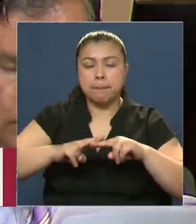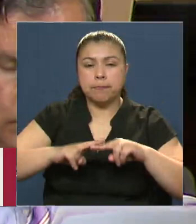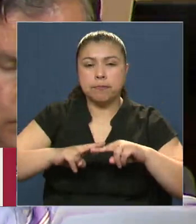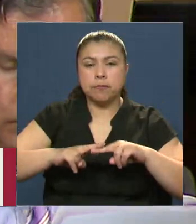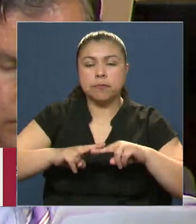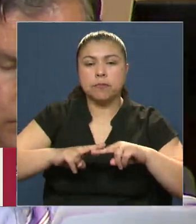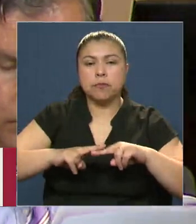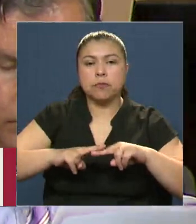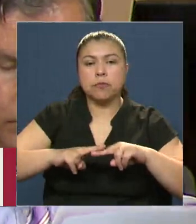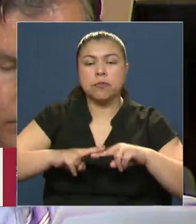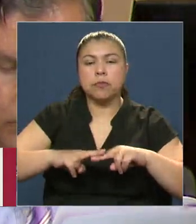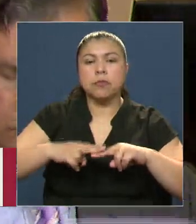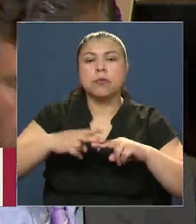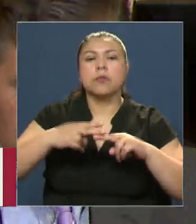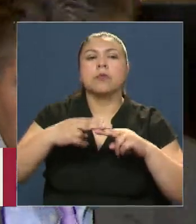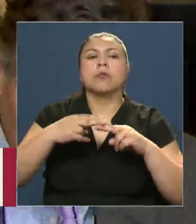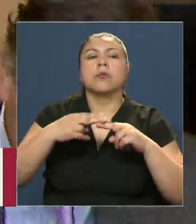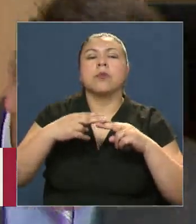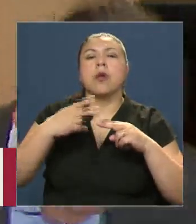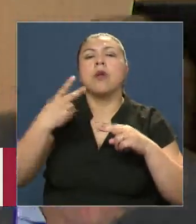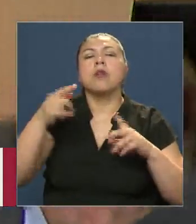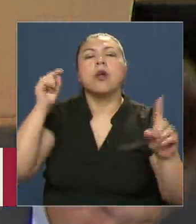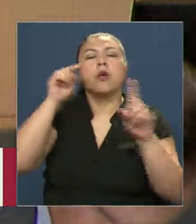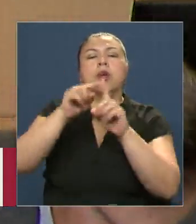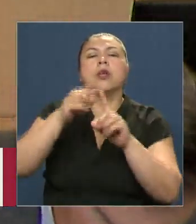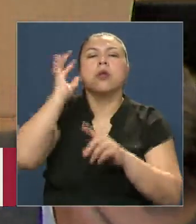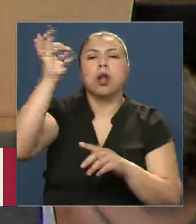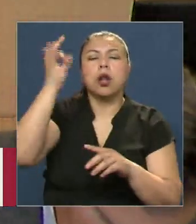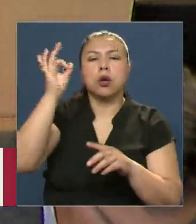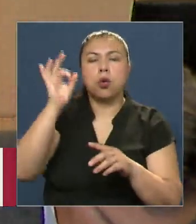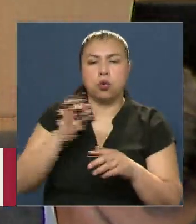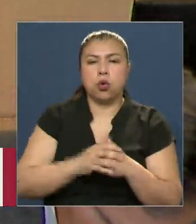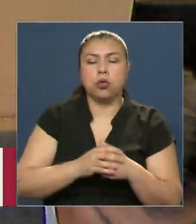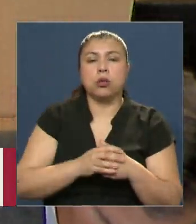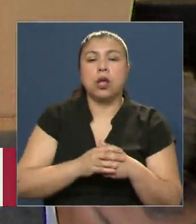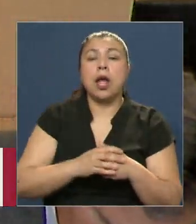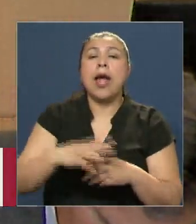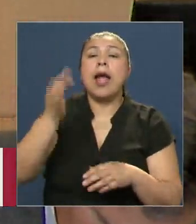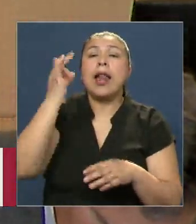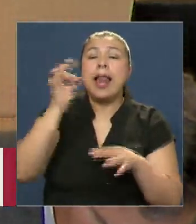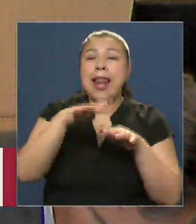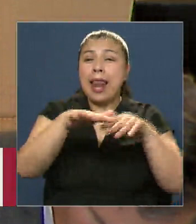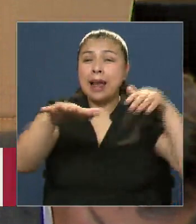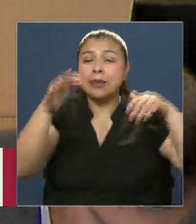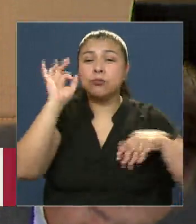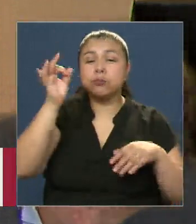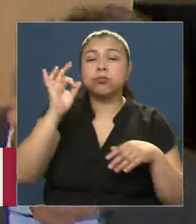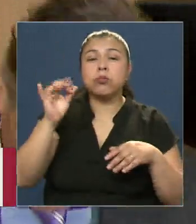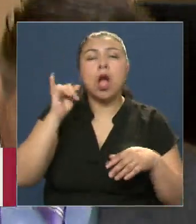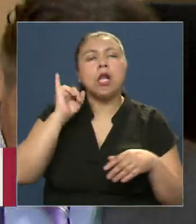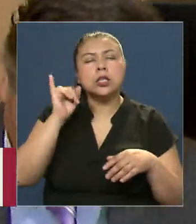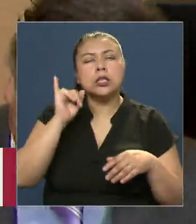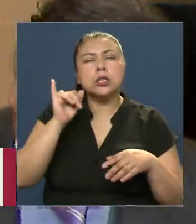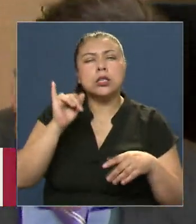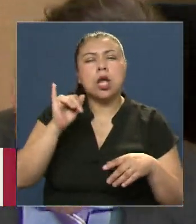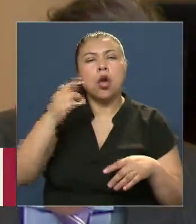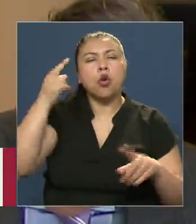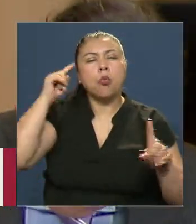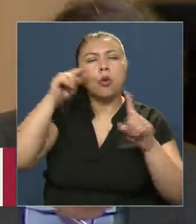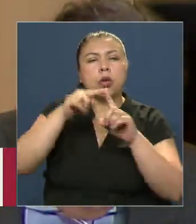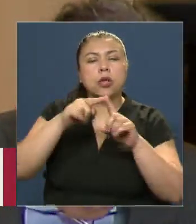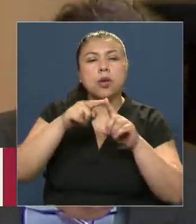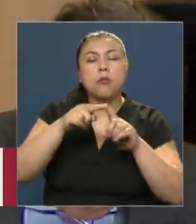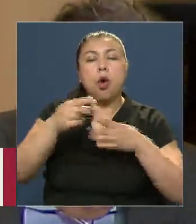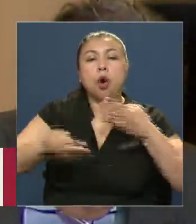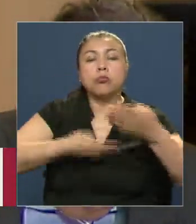conclusión de su propósito. Esta Asamblea establece claramente una línea central de